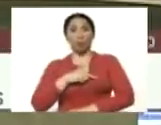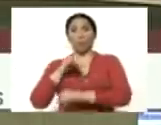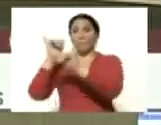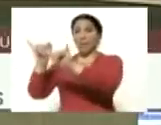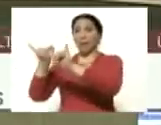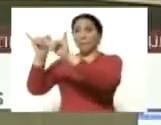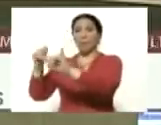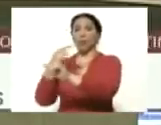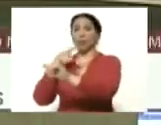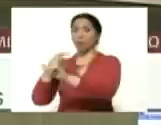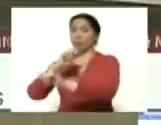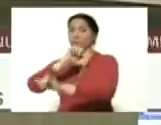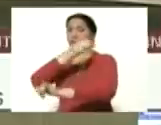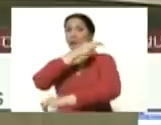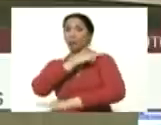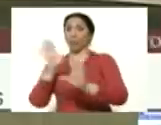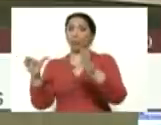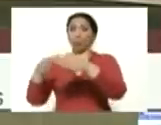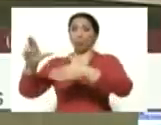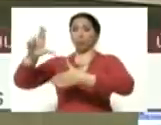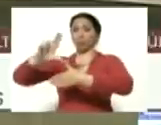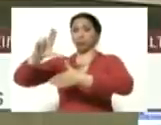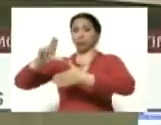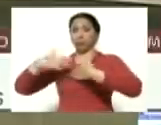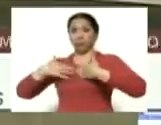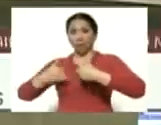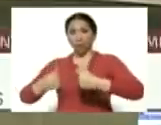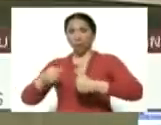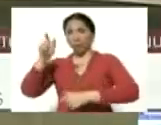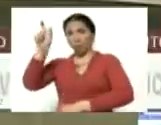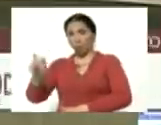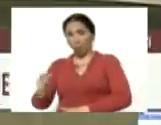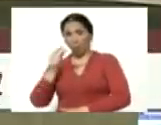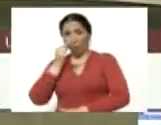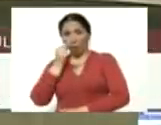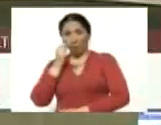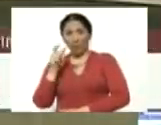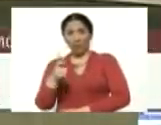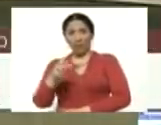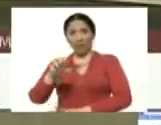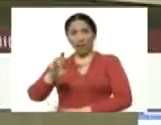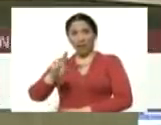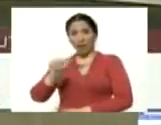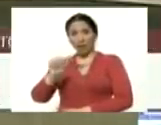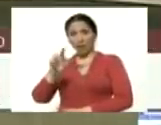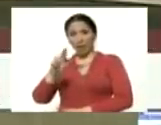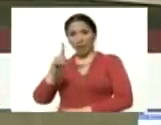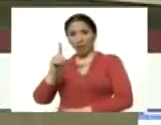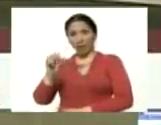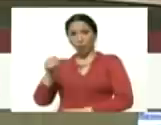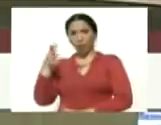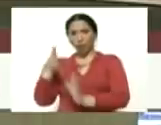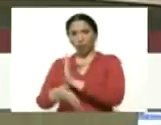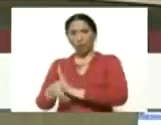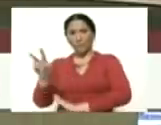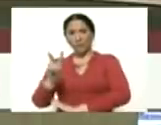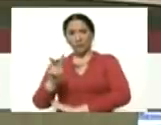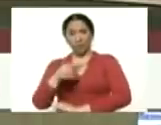el director de la Organización Panamericana de la Salud, Gerardo De Cosio, para Venezuela.